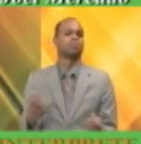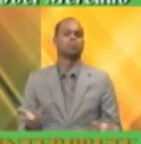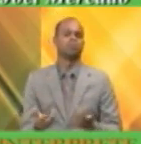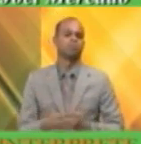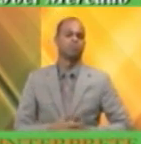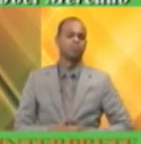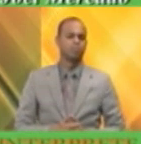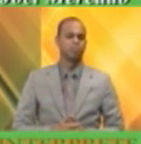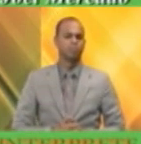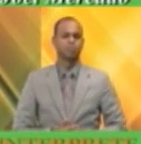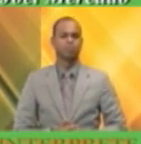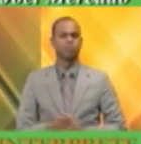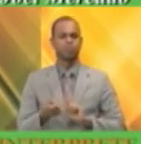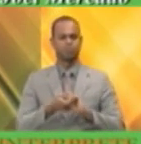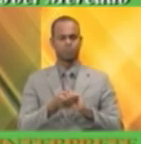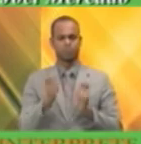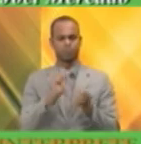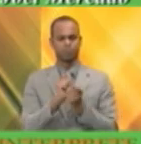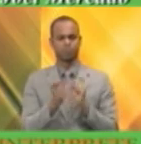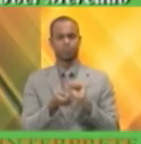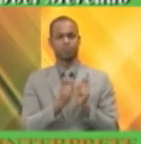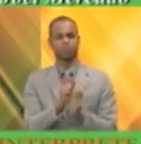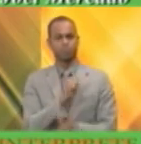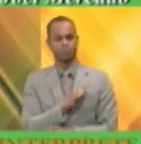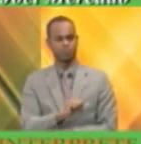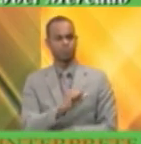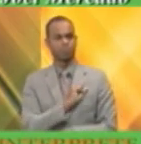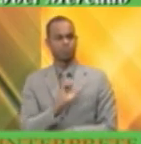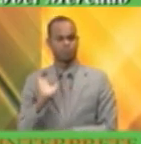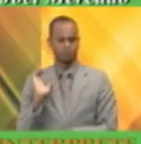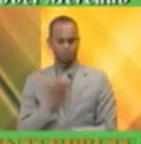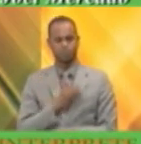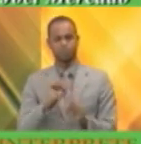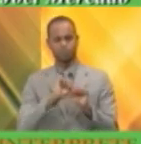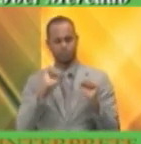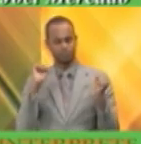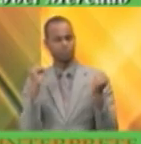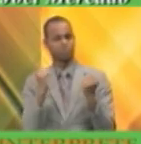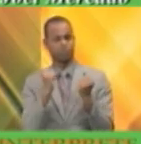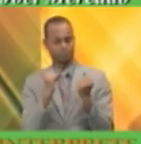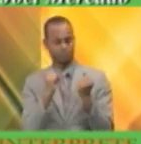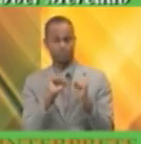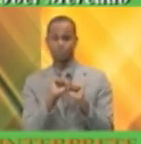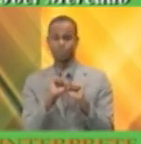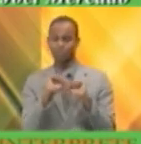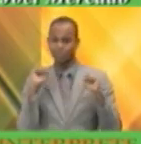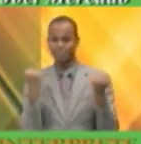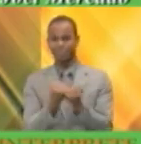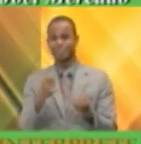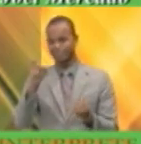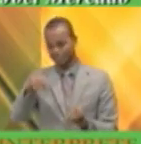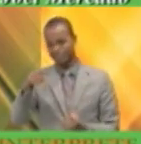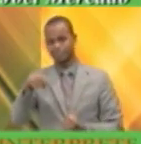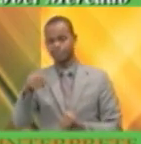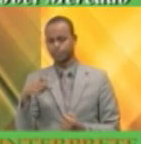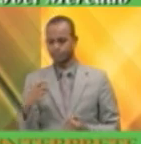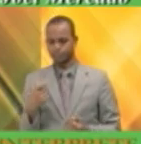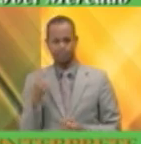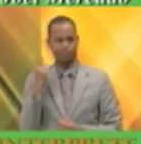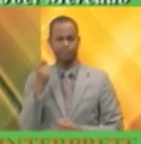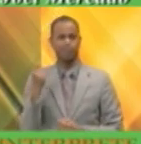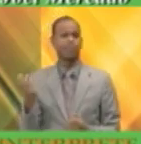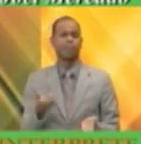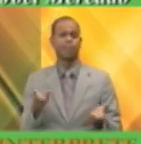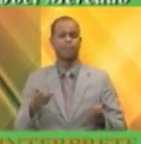el cambio de actitud que necesita nuestra sociedad. Entender que